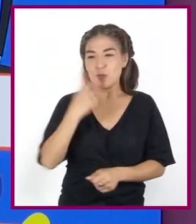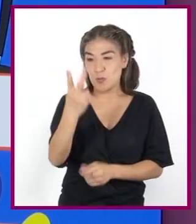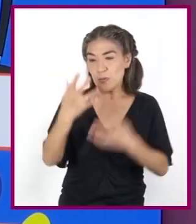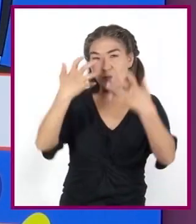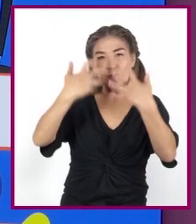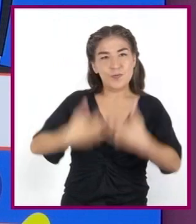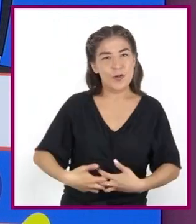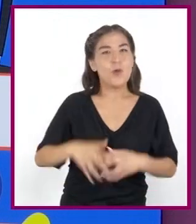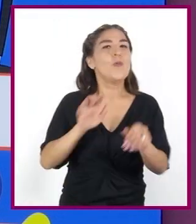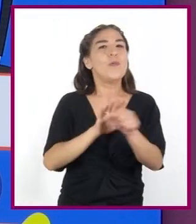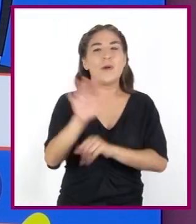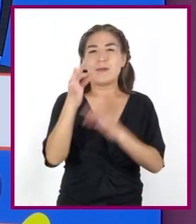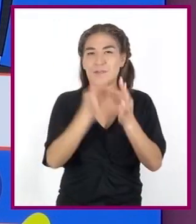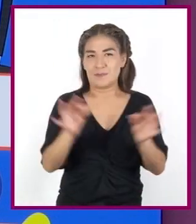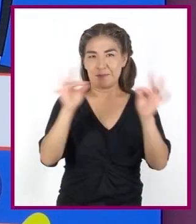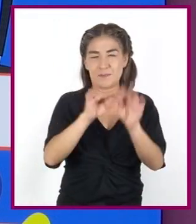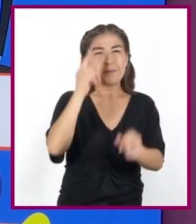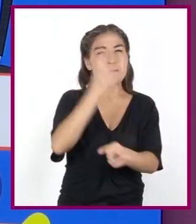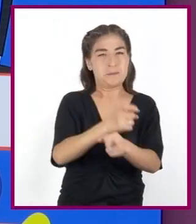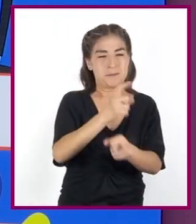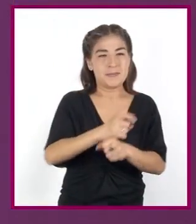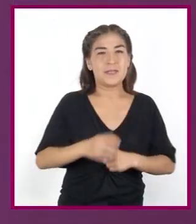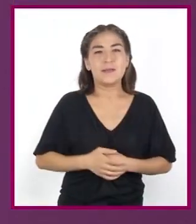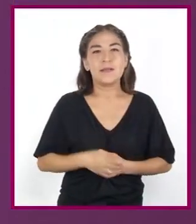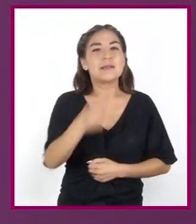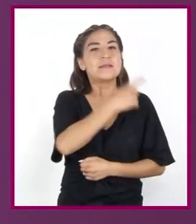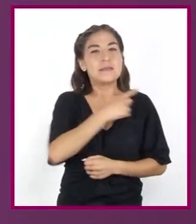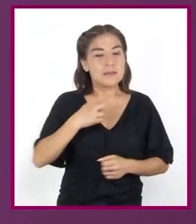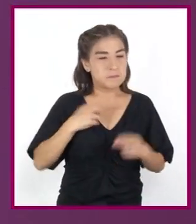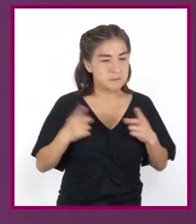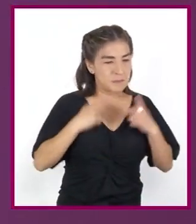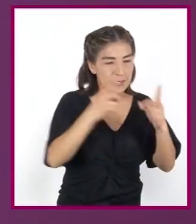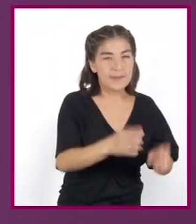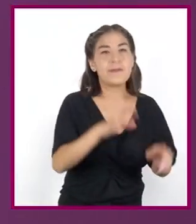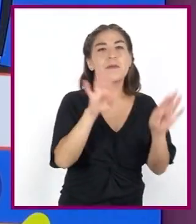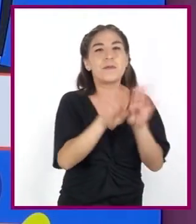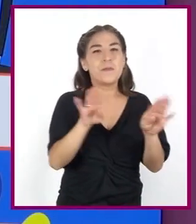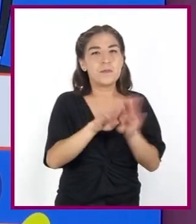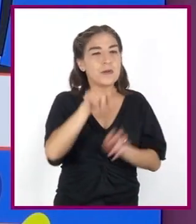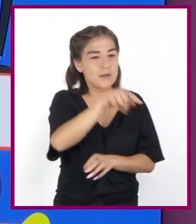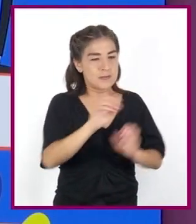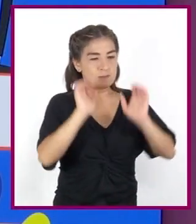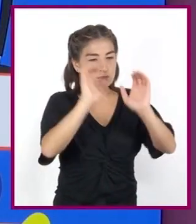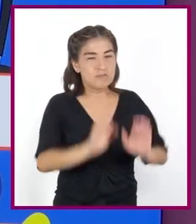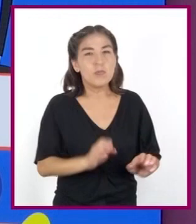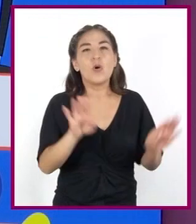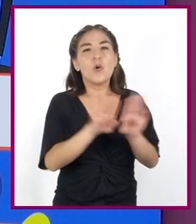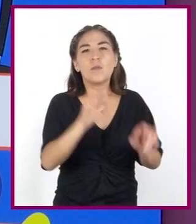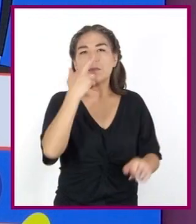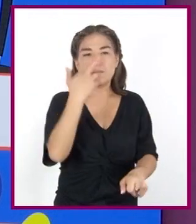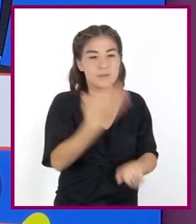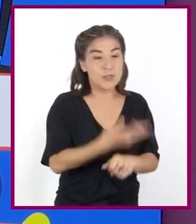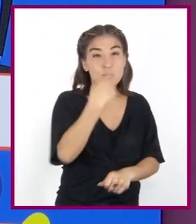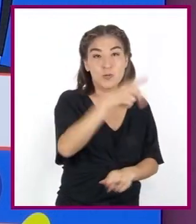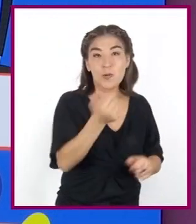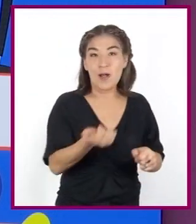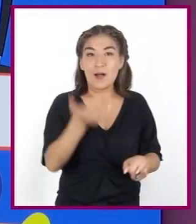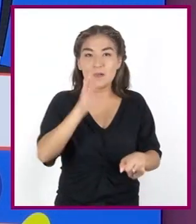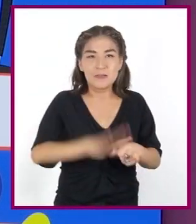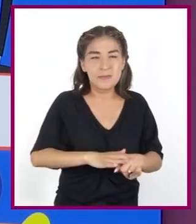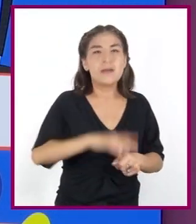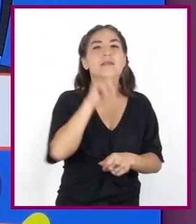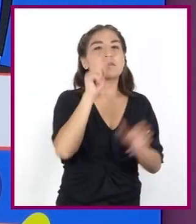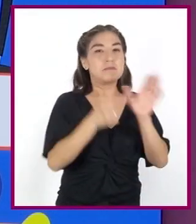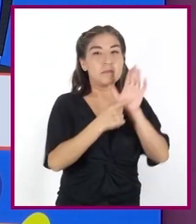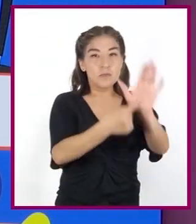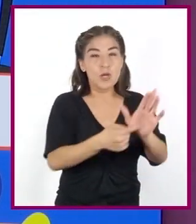funciones esenciales. Primera, garantizar la constancia de la conservación de los actos administrativos, demostrar